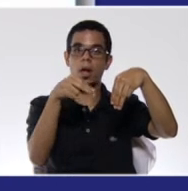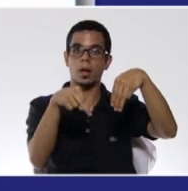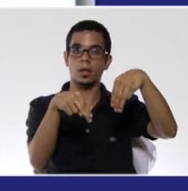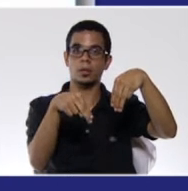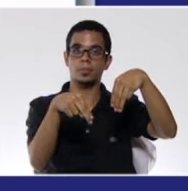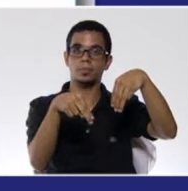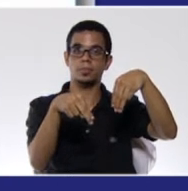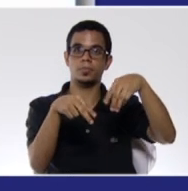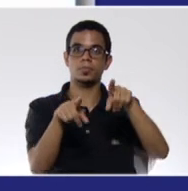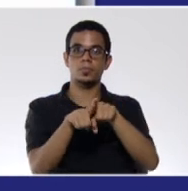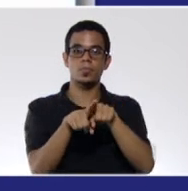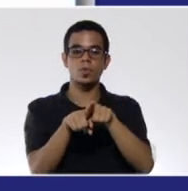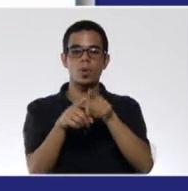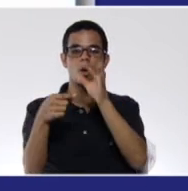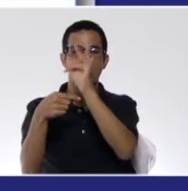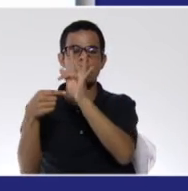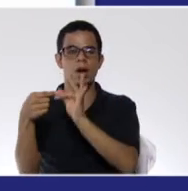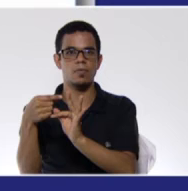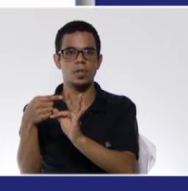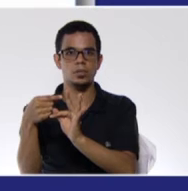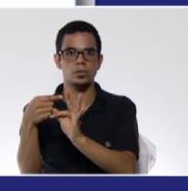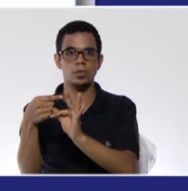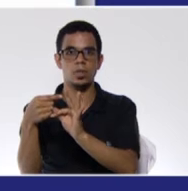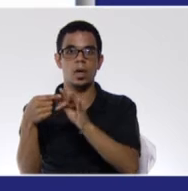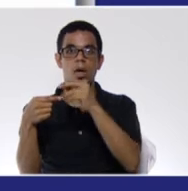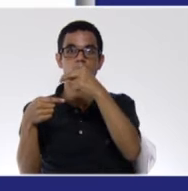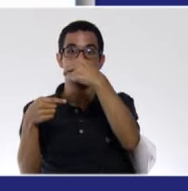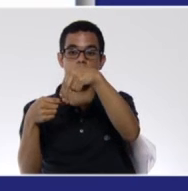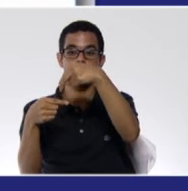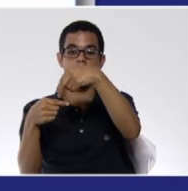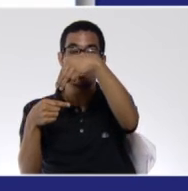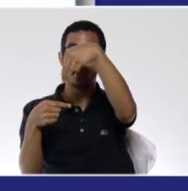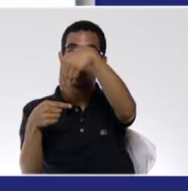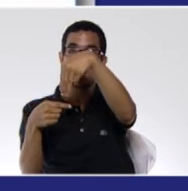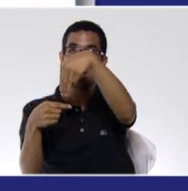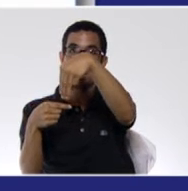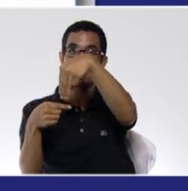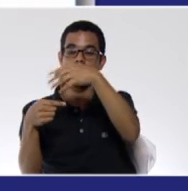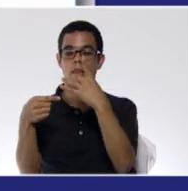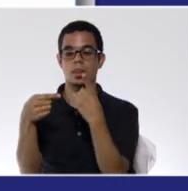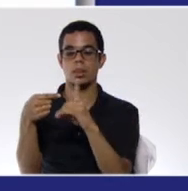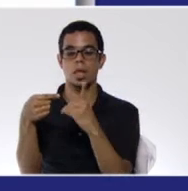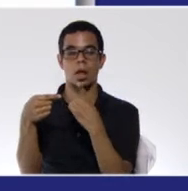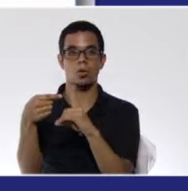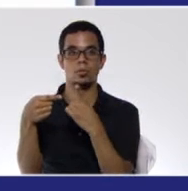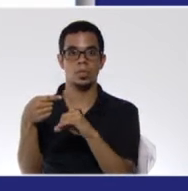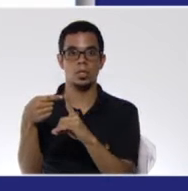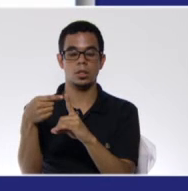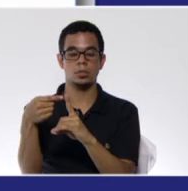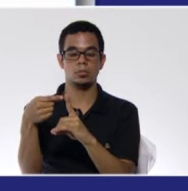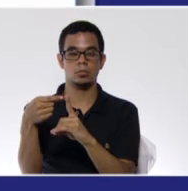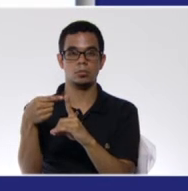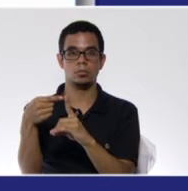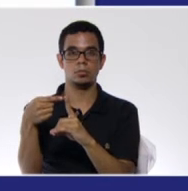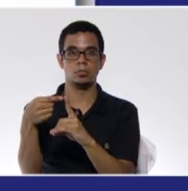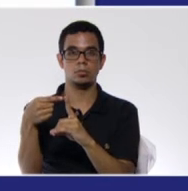una fracción en el que el numerador es el factorial de m y el denominador es